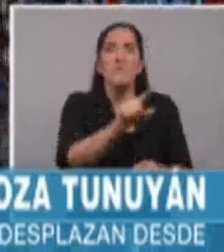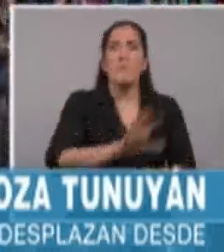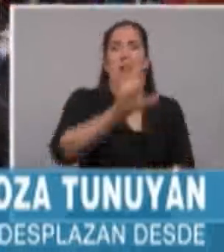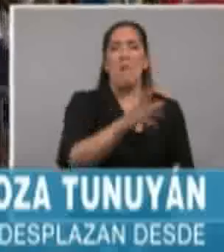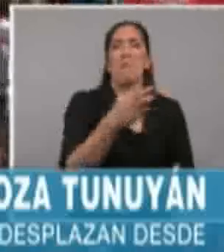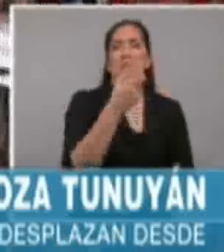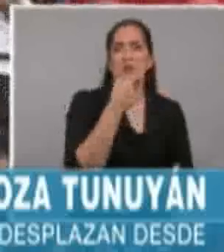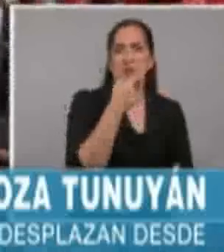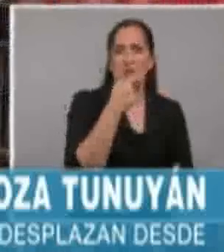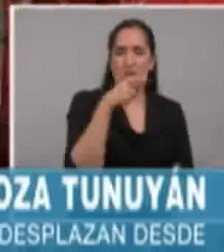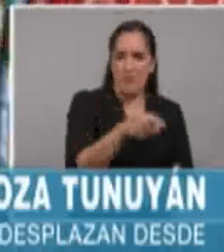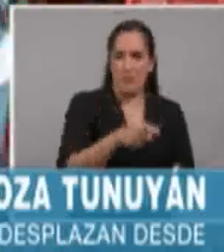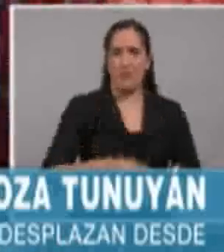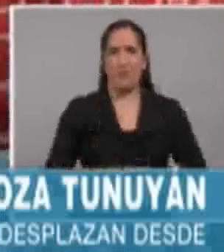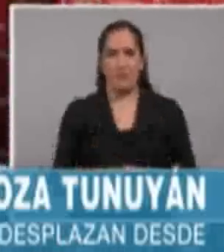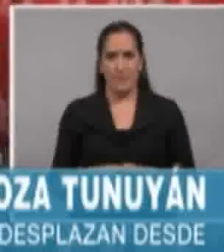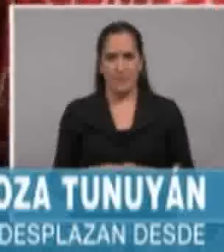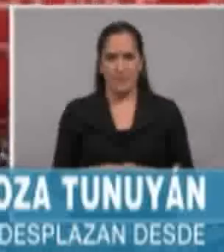mendocino.